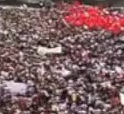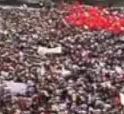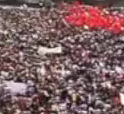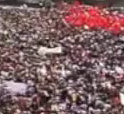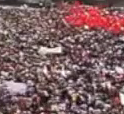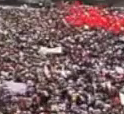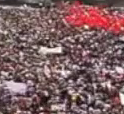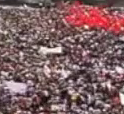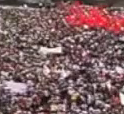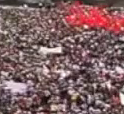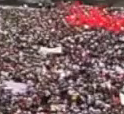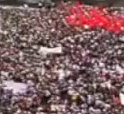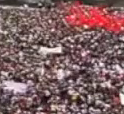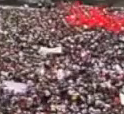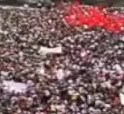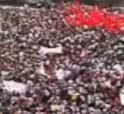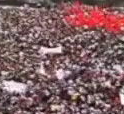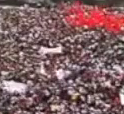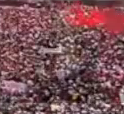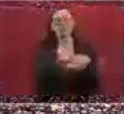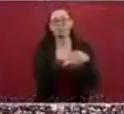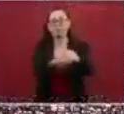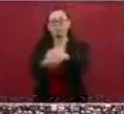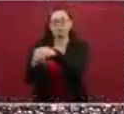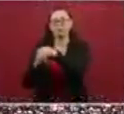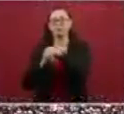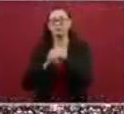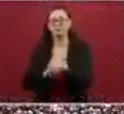Amigas, amigos,